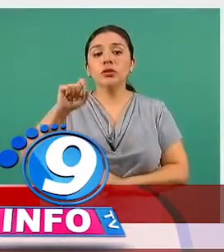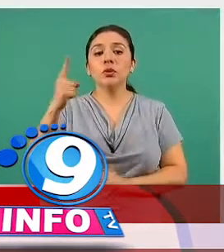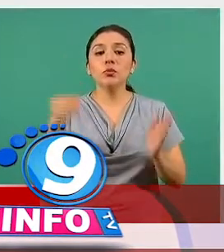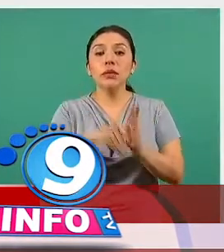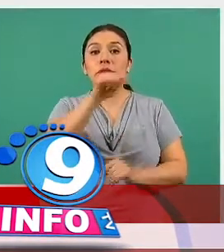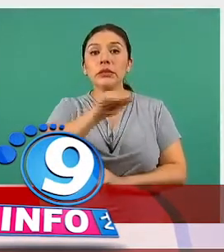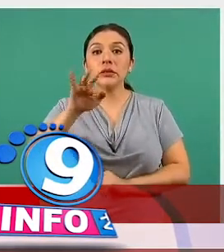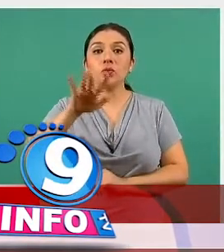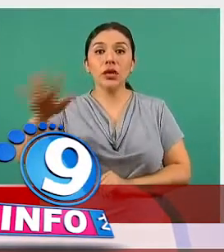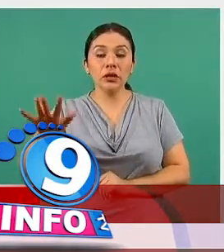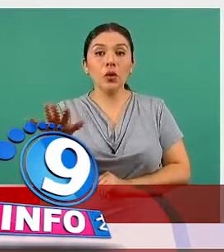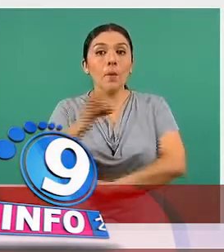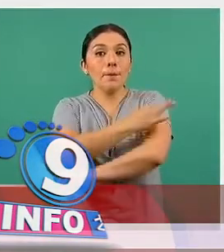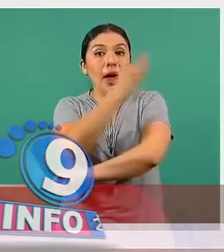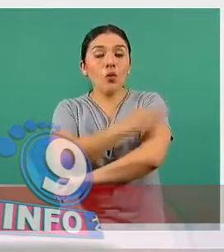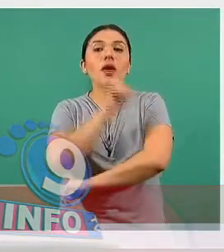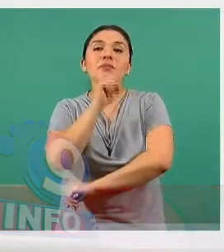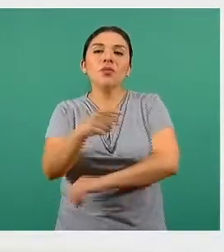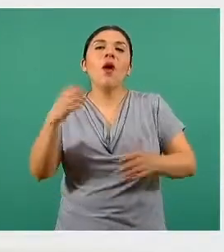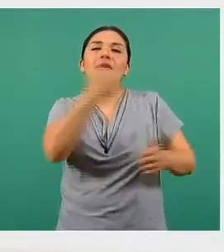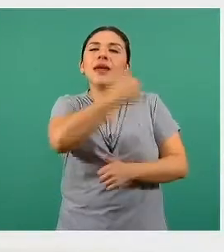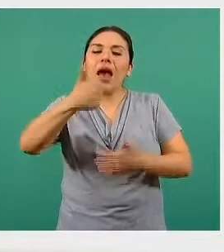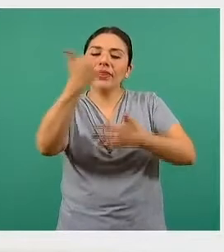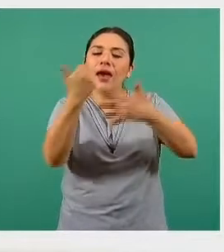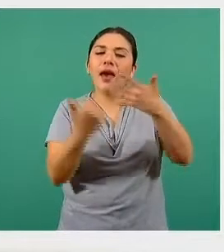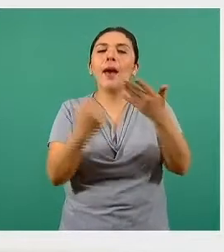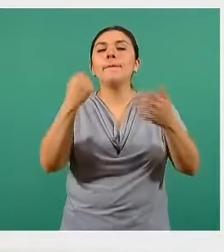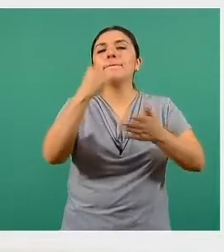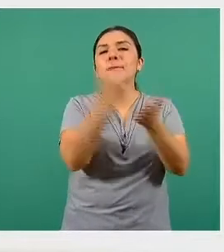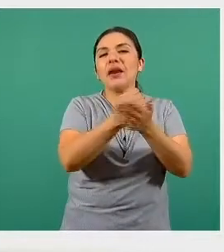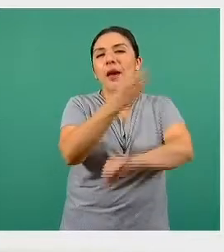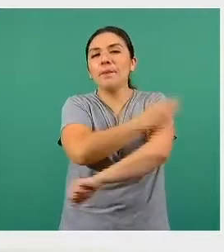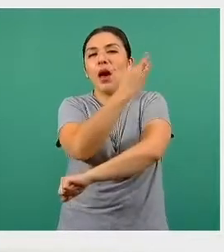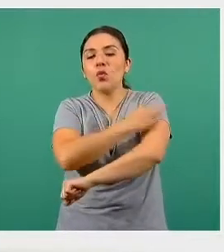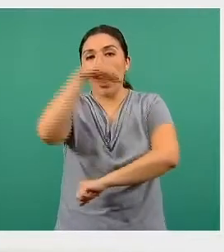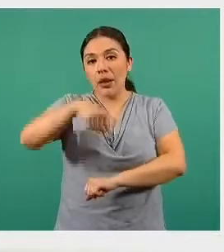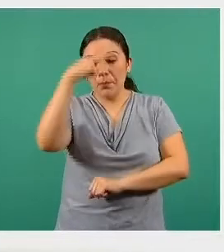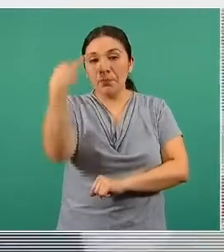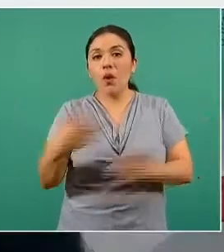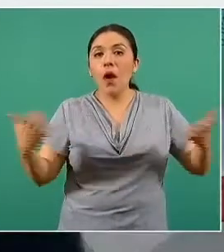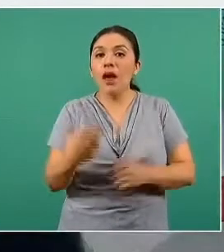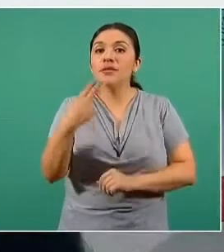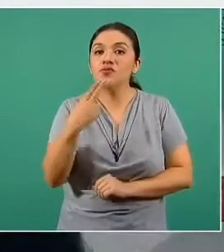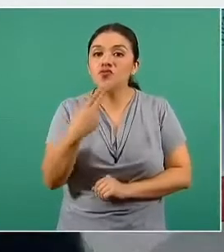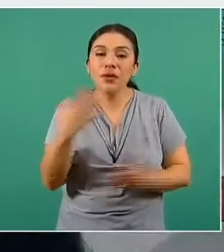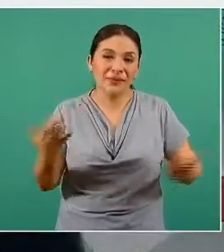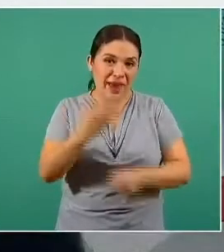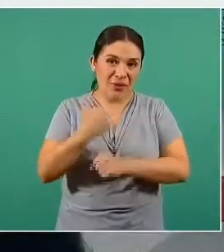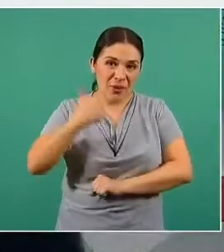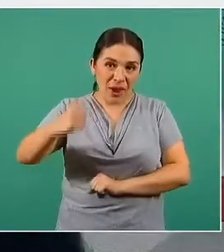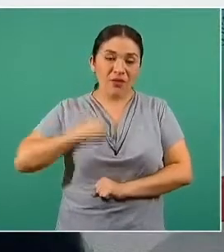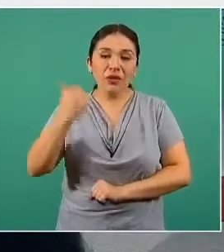44,221,655, que corresponde a cada uno de los tipos de vacuna que estamos utilizando en México. Y como siempre,